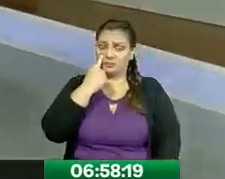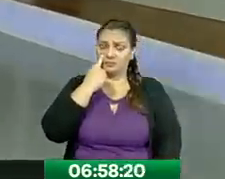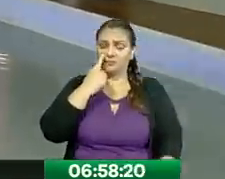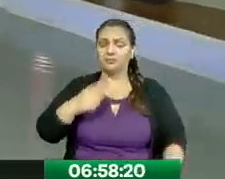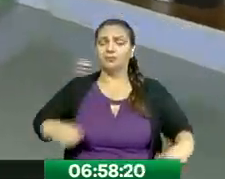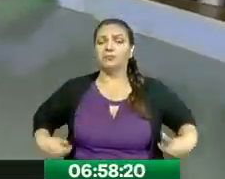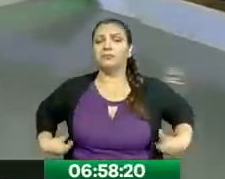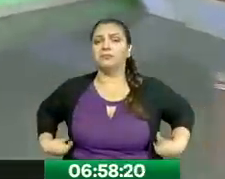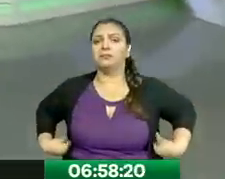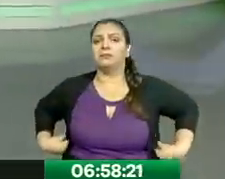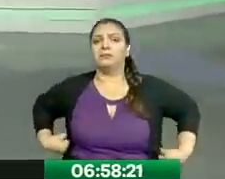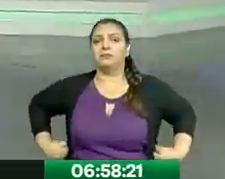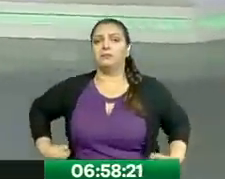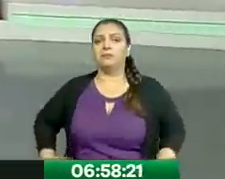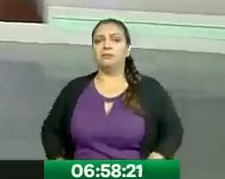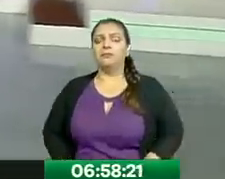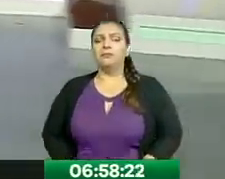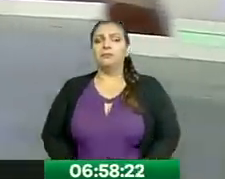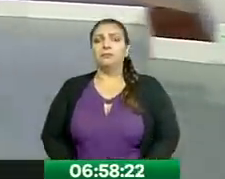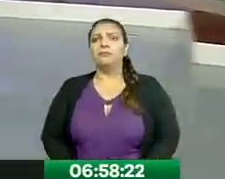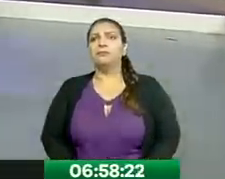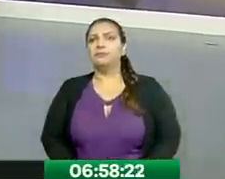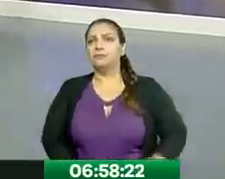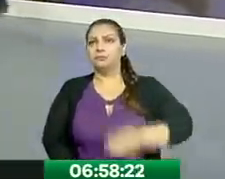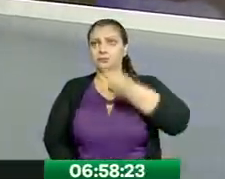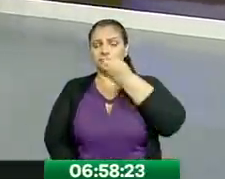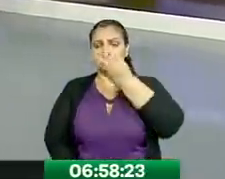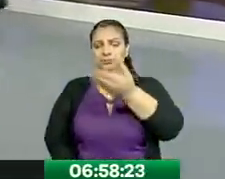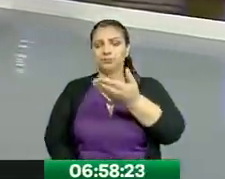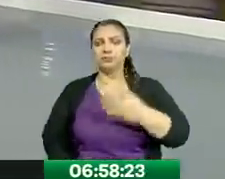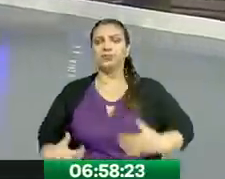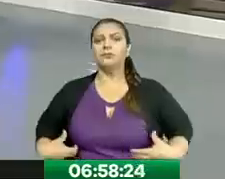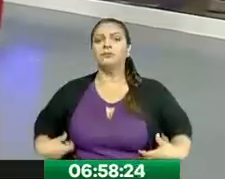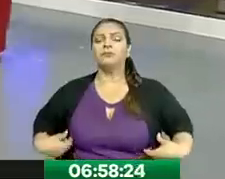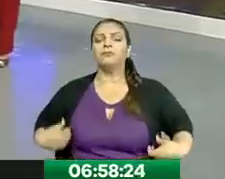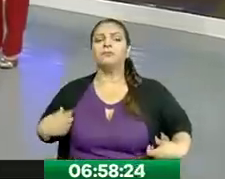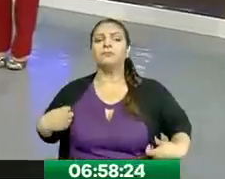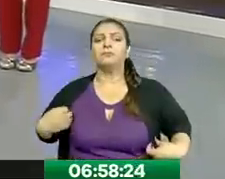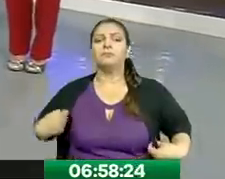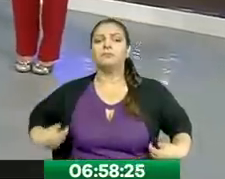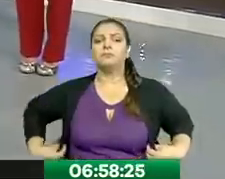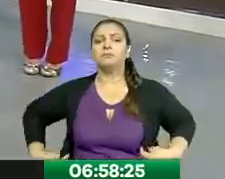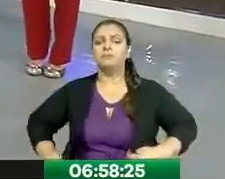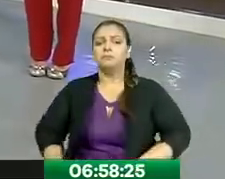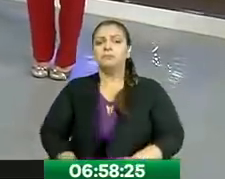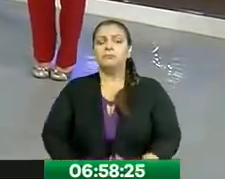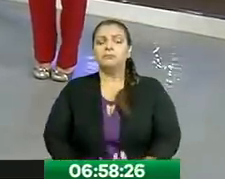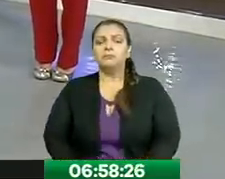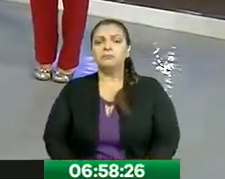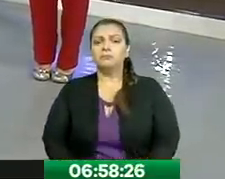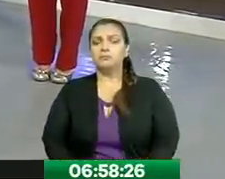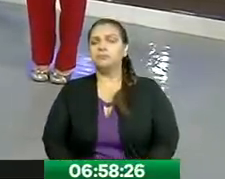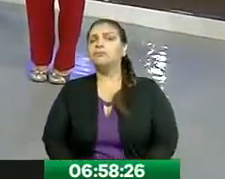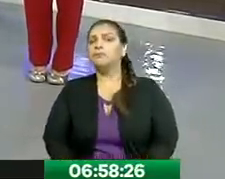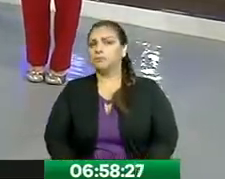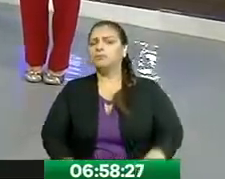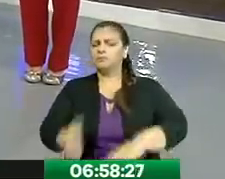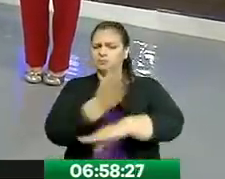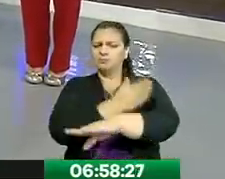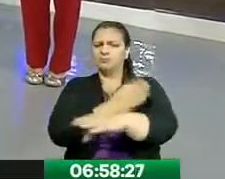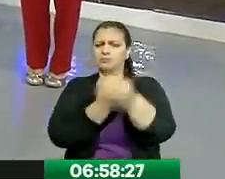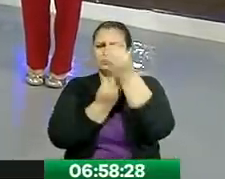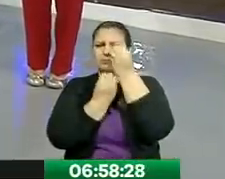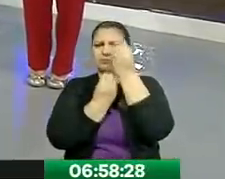de inmediato mi querida luisa porque nos tiene que dar la fecha histórica que en la noticia primera misión bueno ya habíamos anticipado algo al